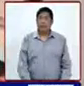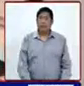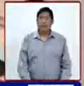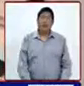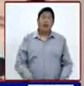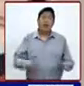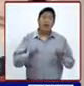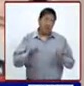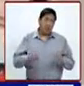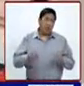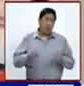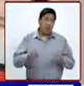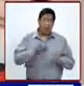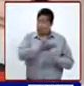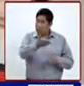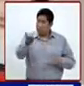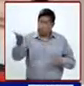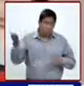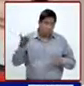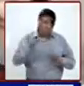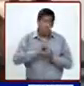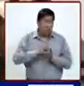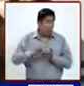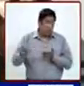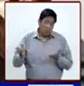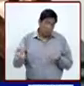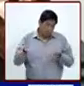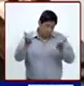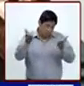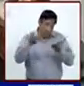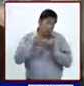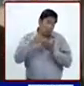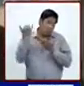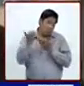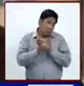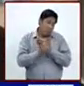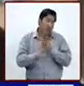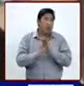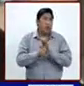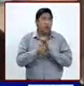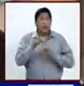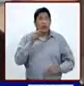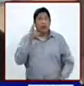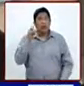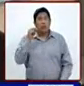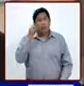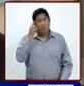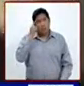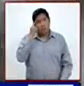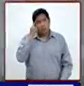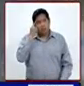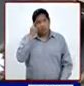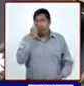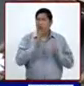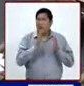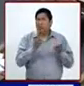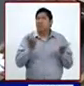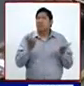Sí, pueden presentar, tienen todo el derecho de presentarlo. Yo pienso que no debería de ya ni hablarse